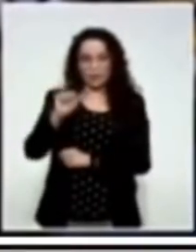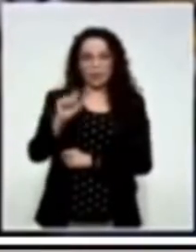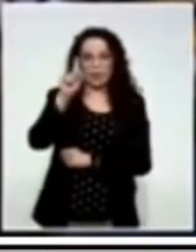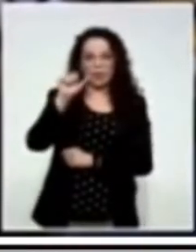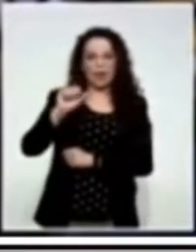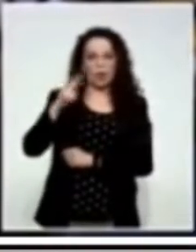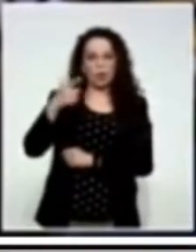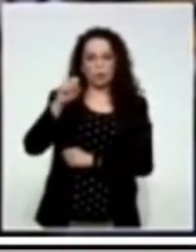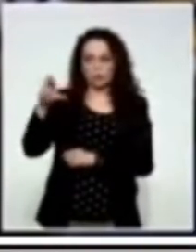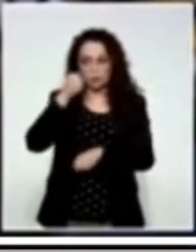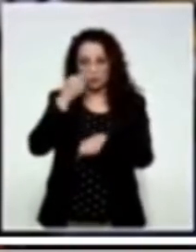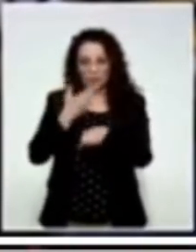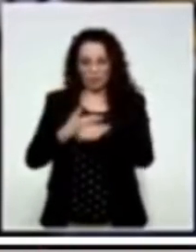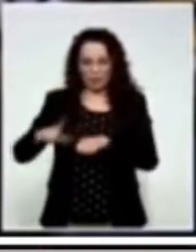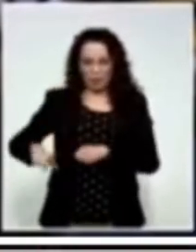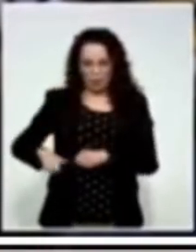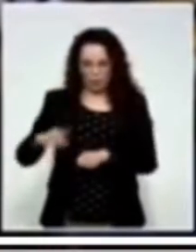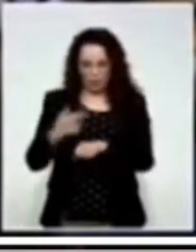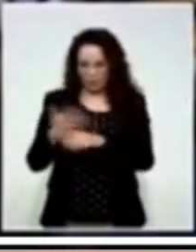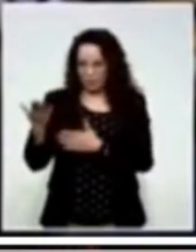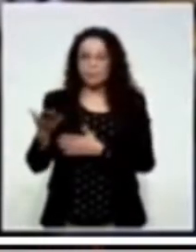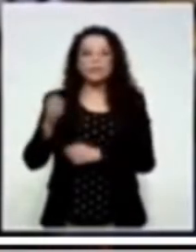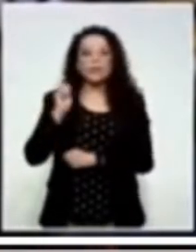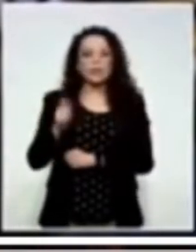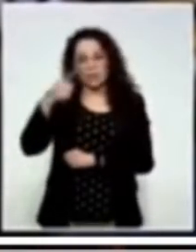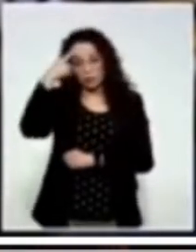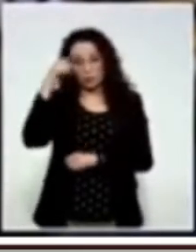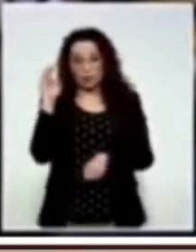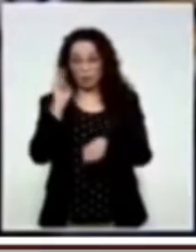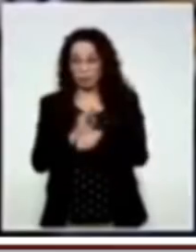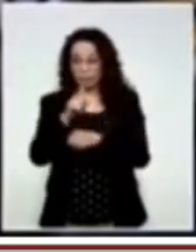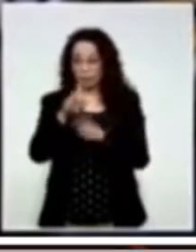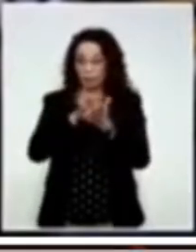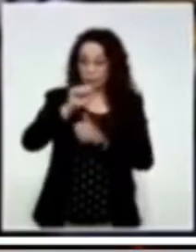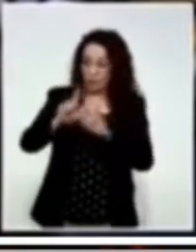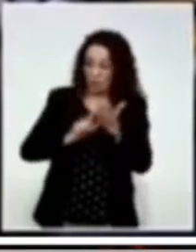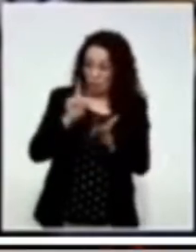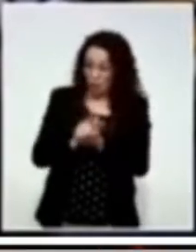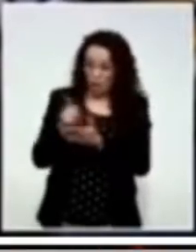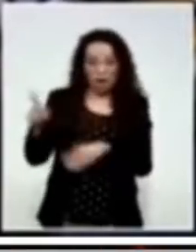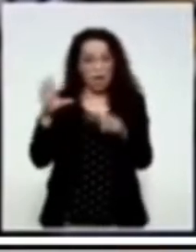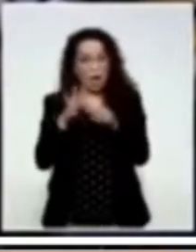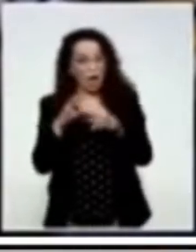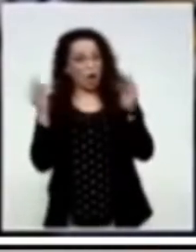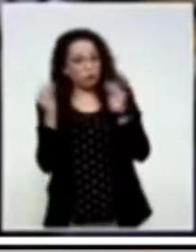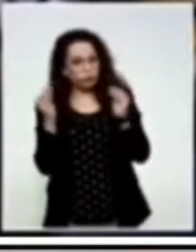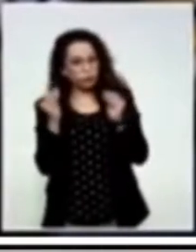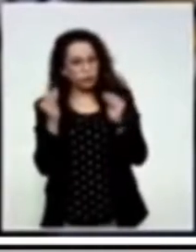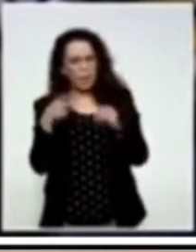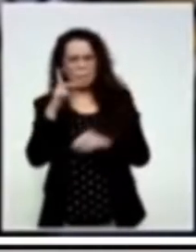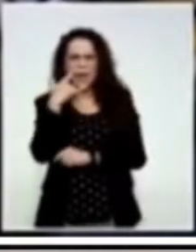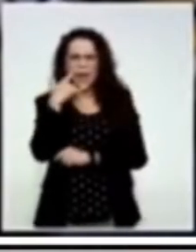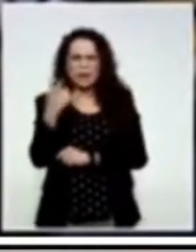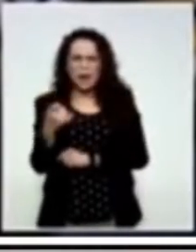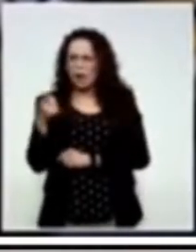López, vino a emitir pues los alegatos y a defender la constitucionalidad de la ley. Lo que llama la atención es que él vino un día antes de que